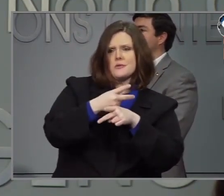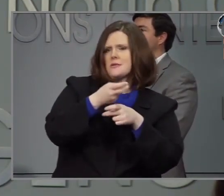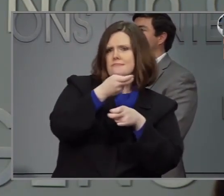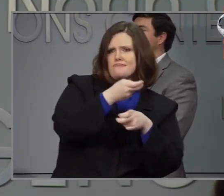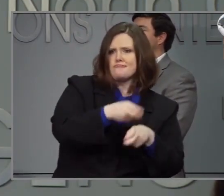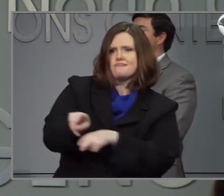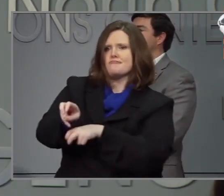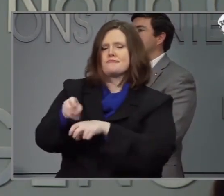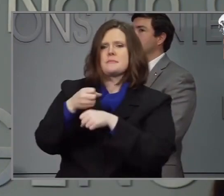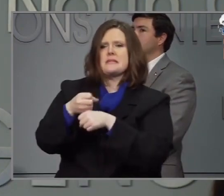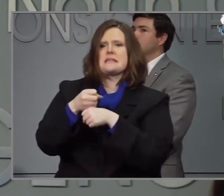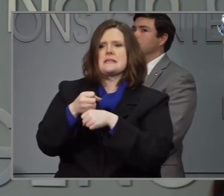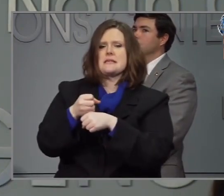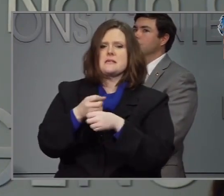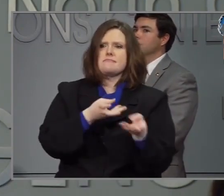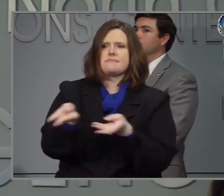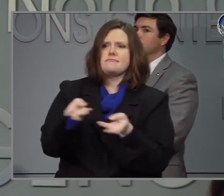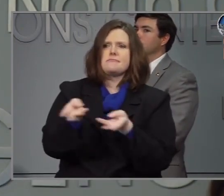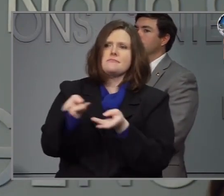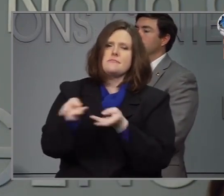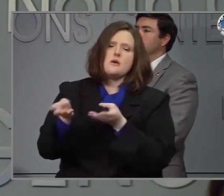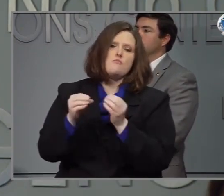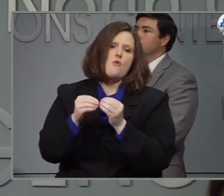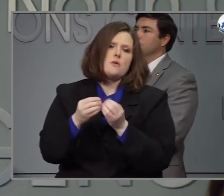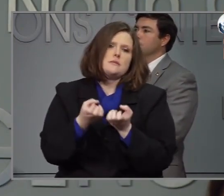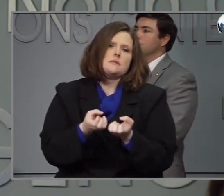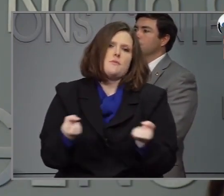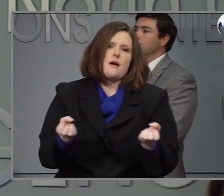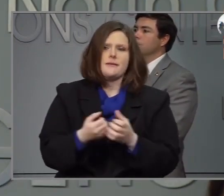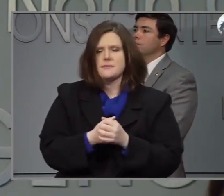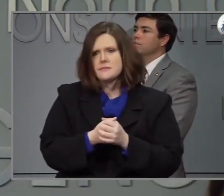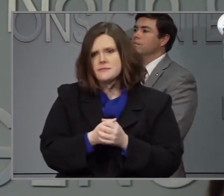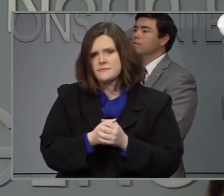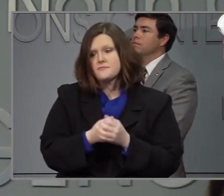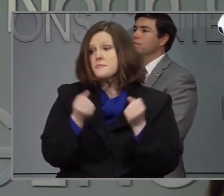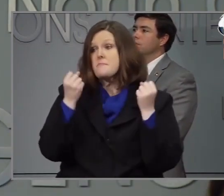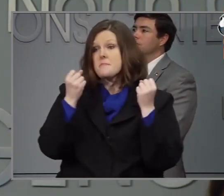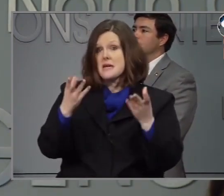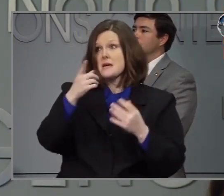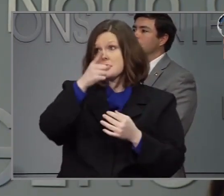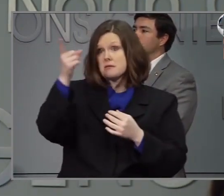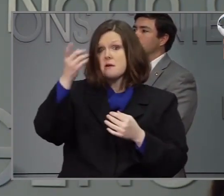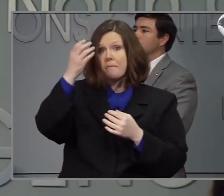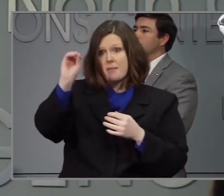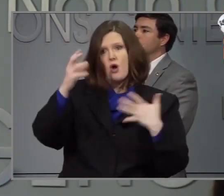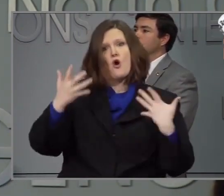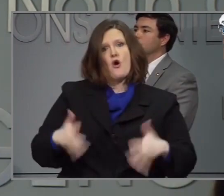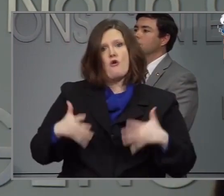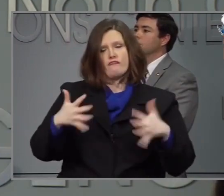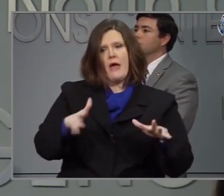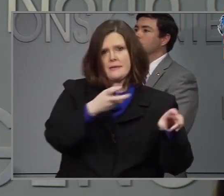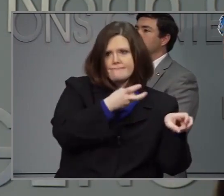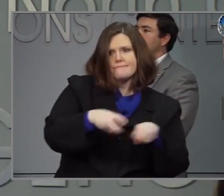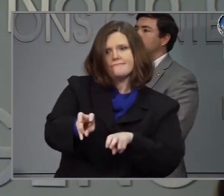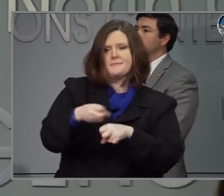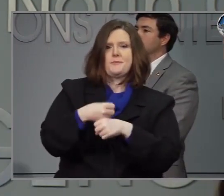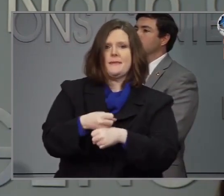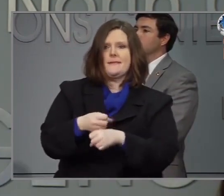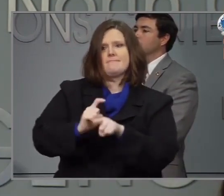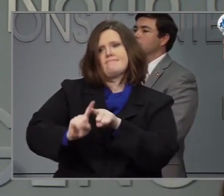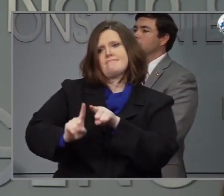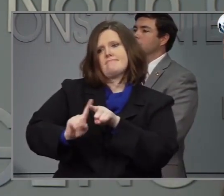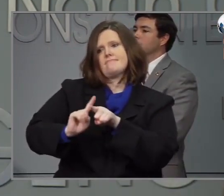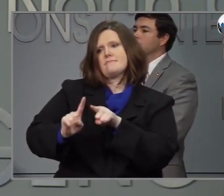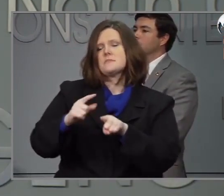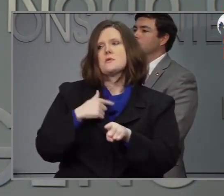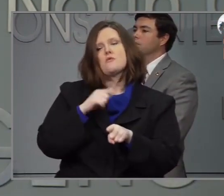cambiar potencialmente sus líneas de producción para empezar a fabricar suministros críticos yo sé que muchos de ellos ya están trabajando en